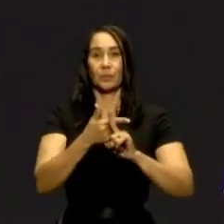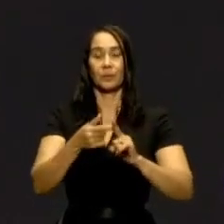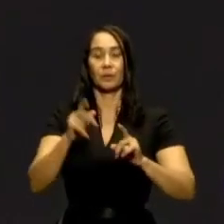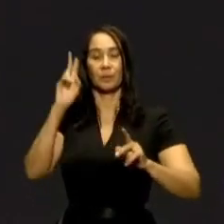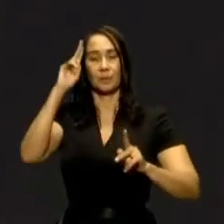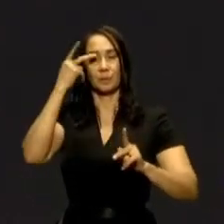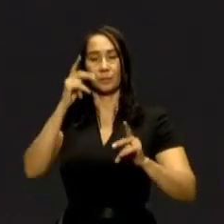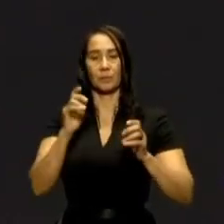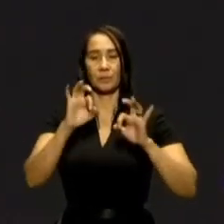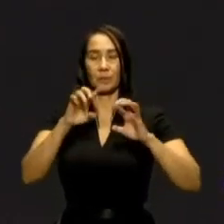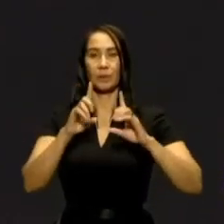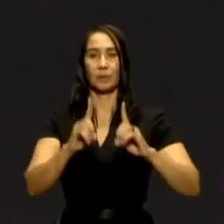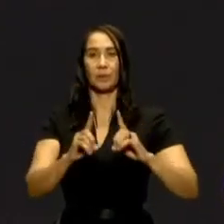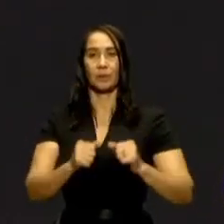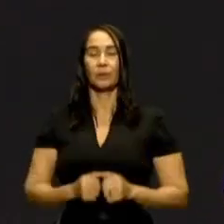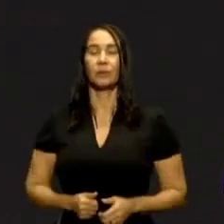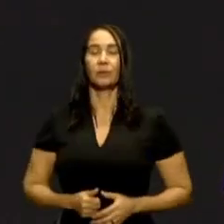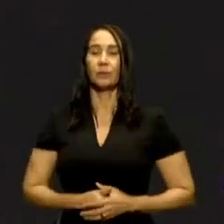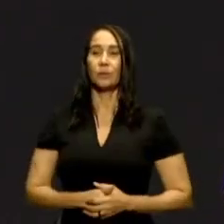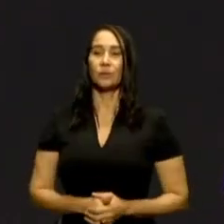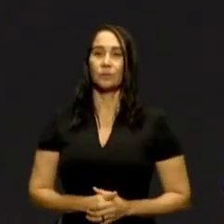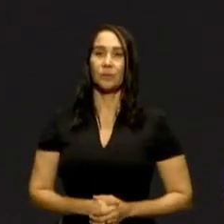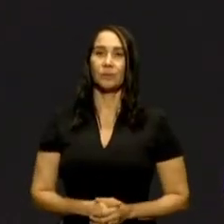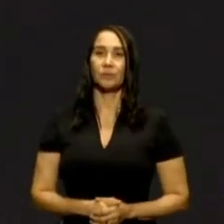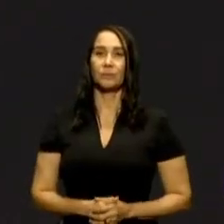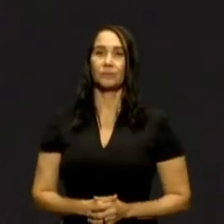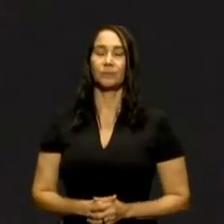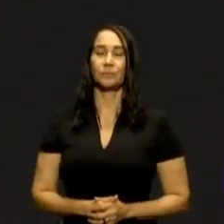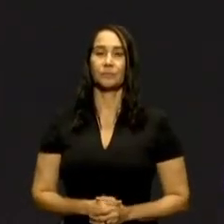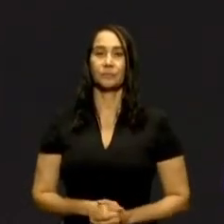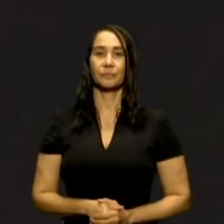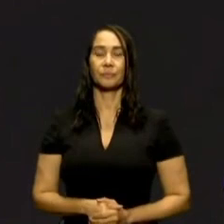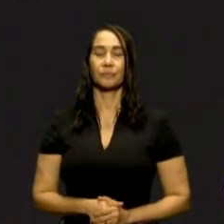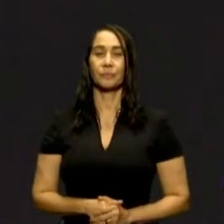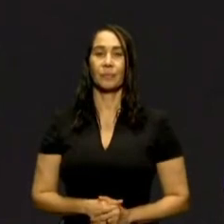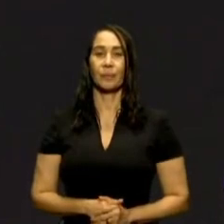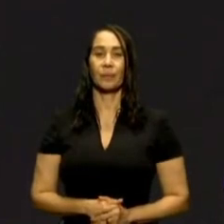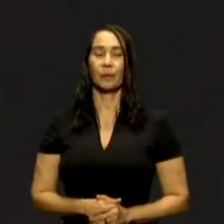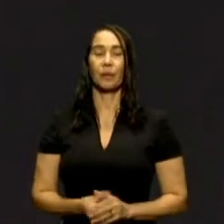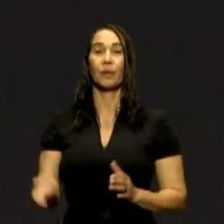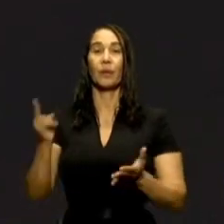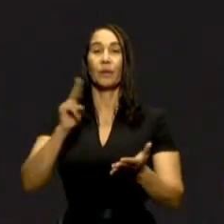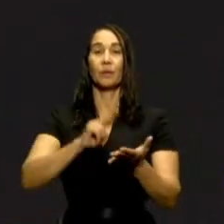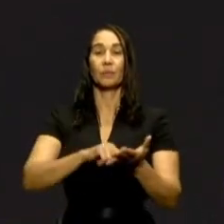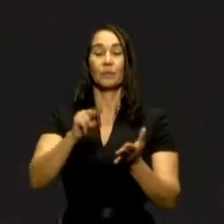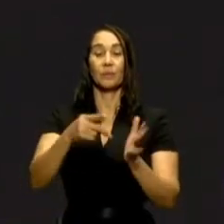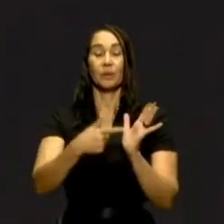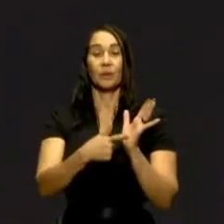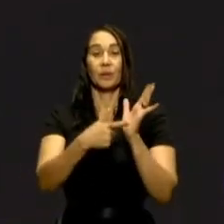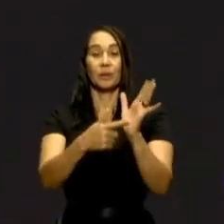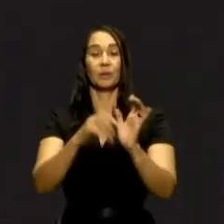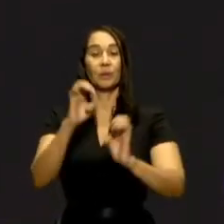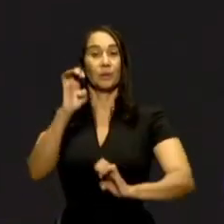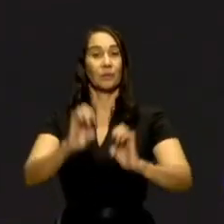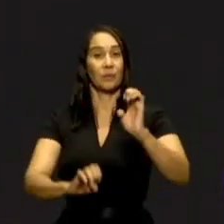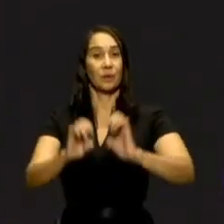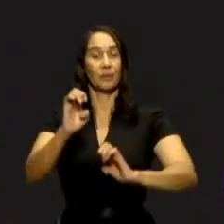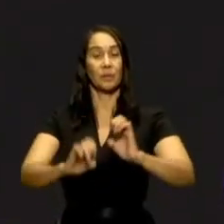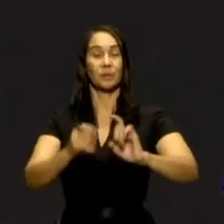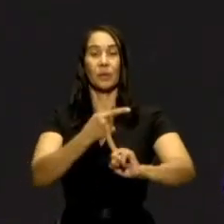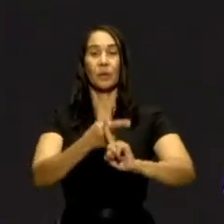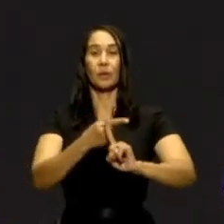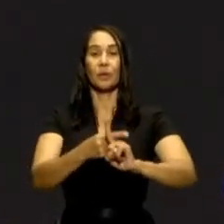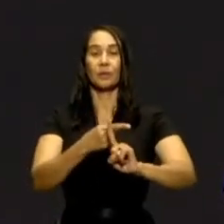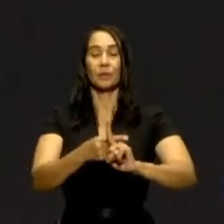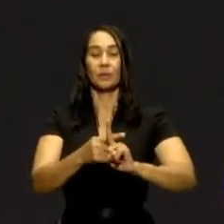políticas educativas adaptadas. En especial, PISA 2022 representa una evaluación positiva de